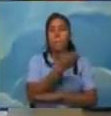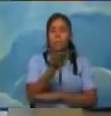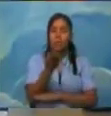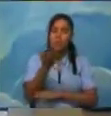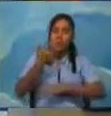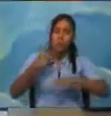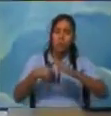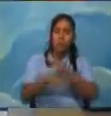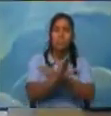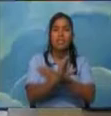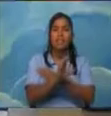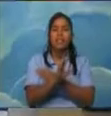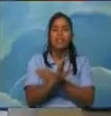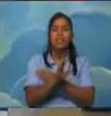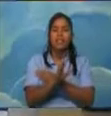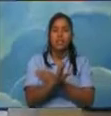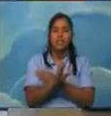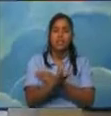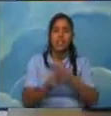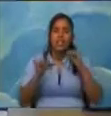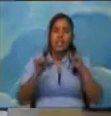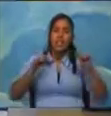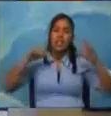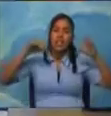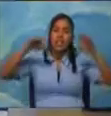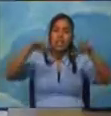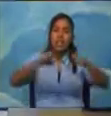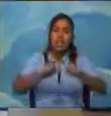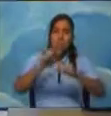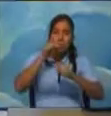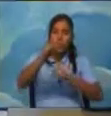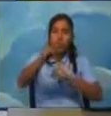pasaréis. Mas vosotros pasaréis.